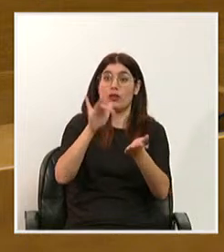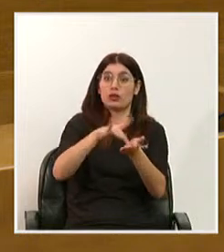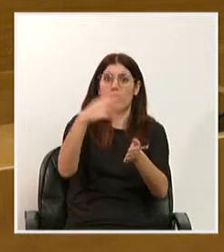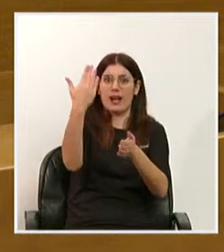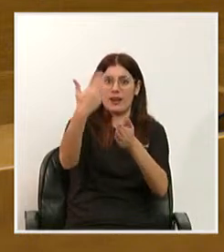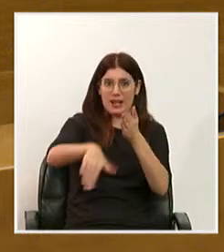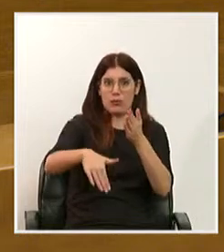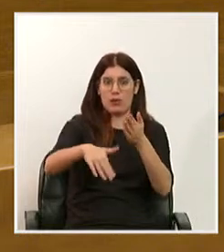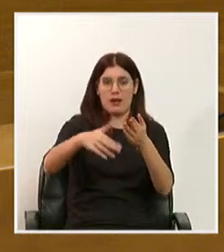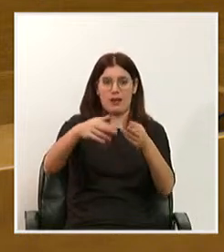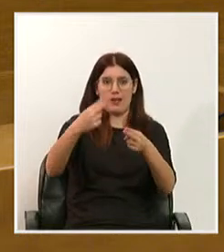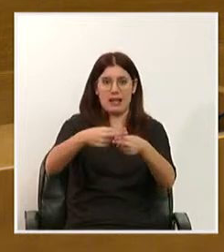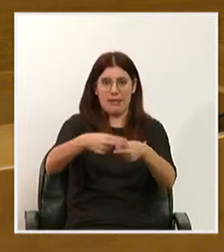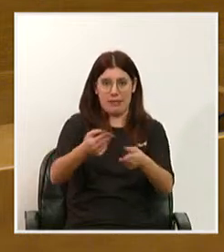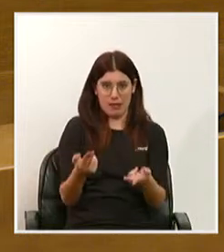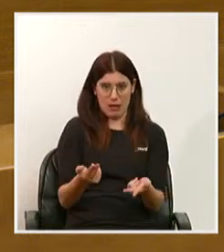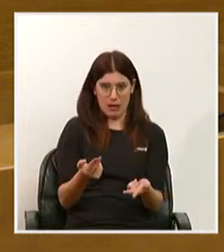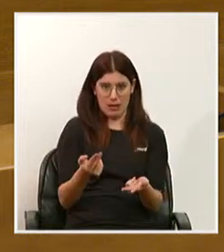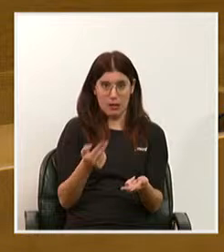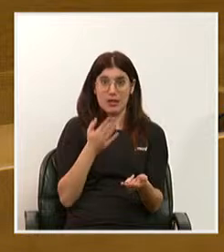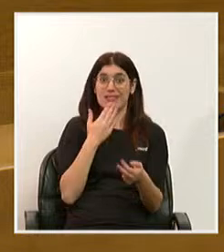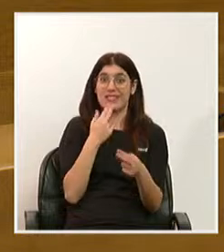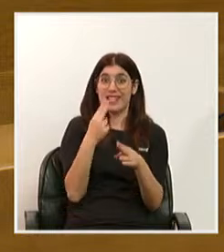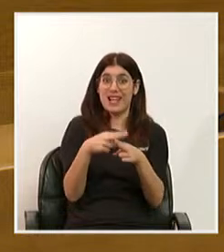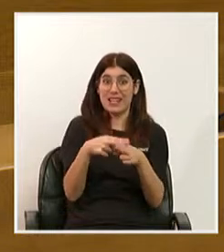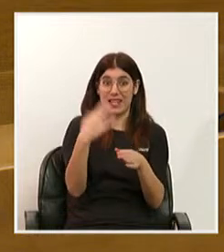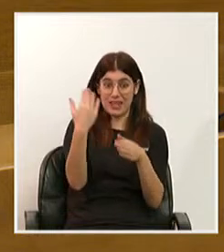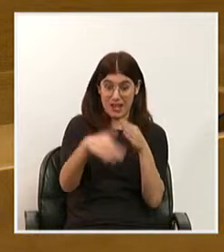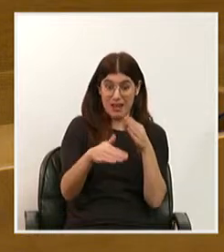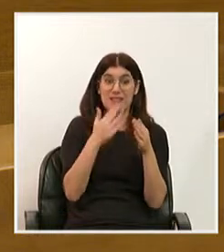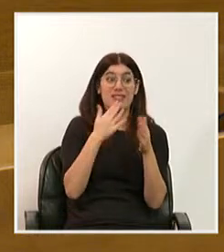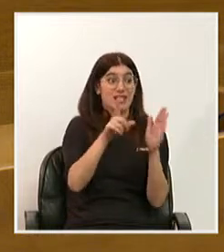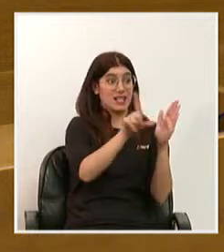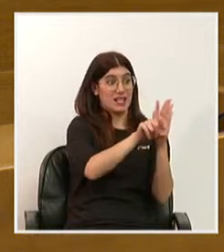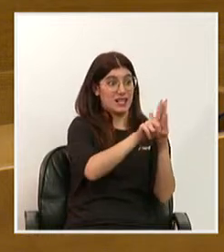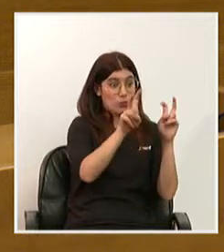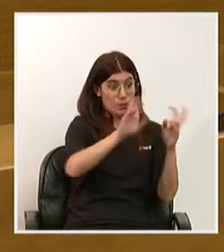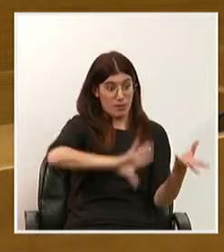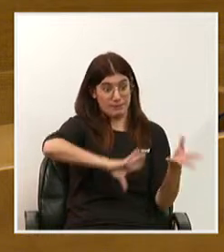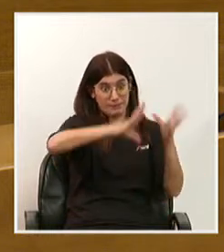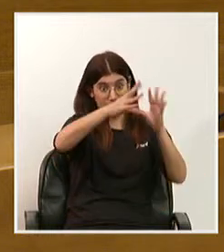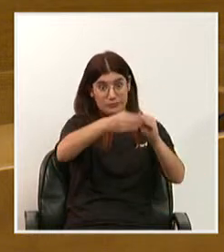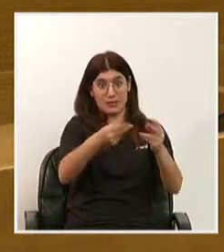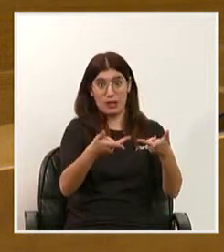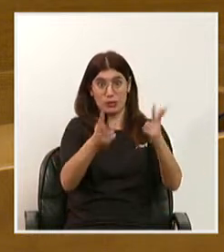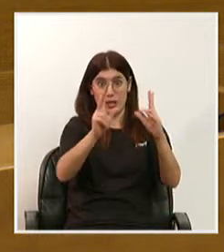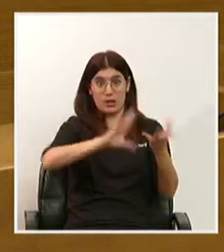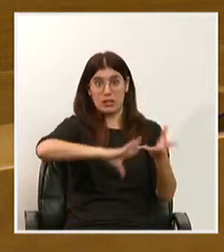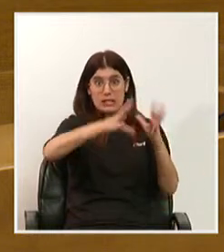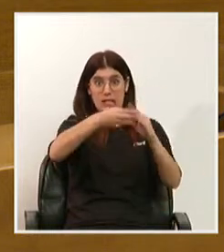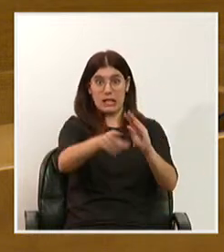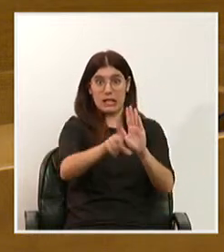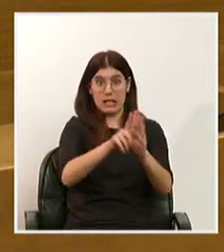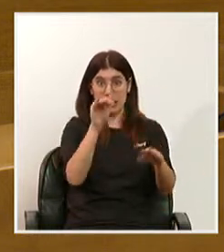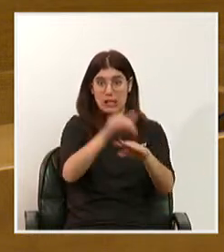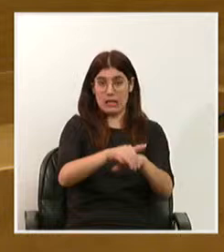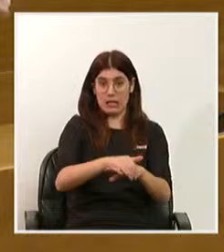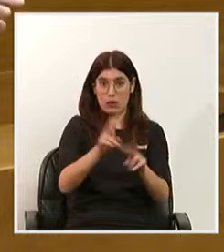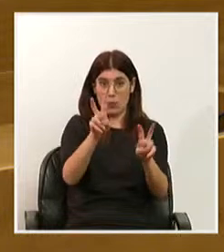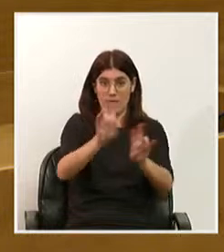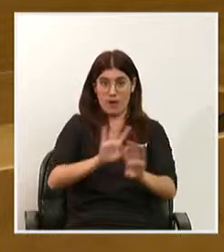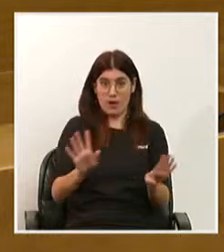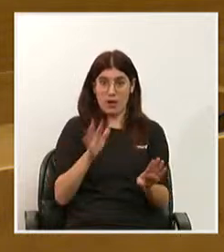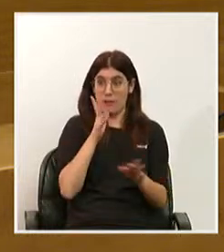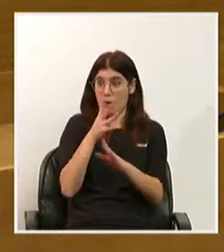autorizaciones cuando caduca la autorización si hay una nueva legislación la autorización se tiene que ajustar a la nueva legislación pero en el